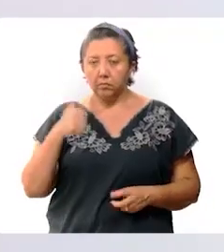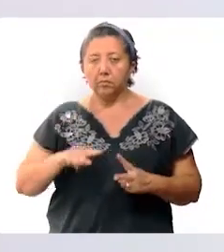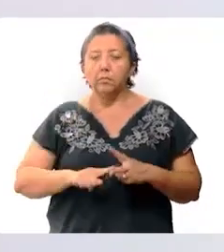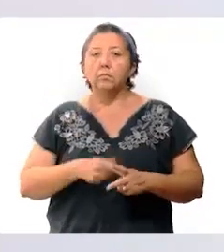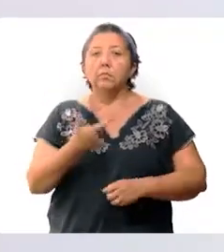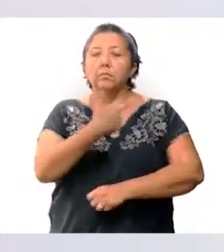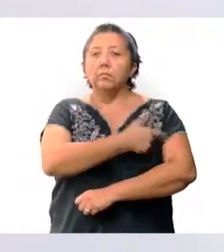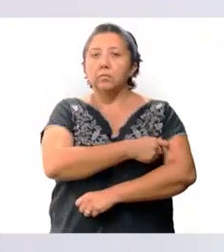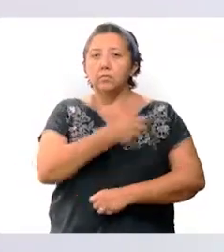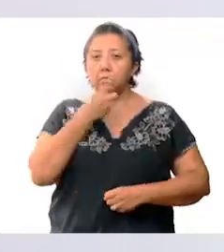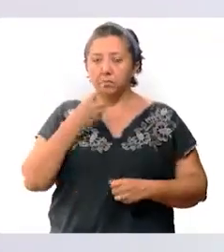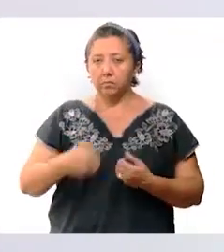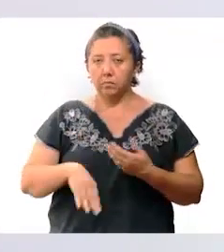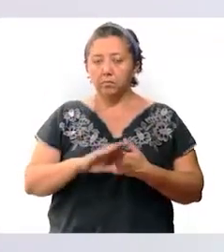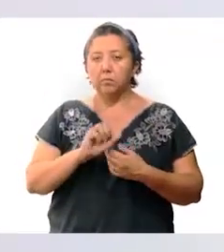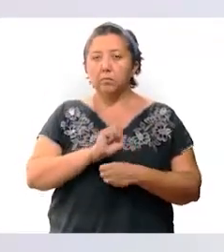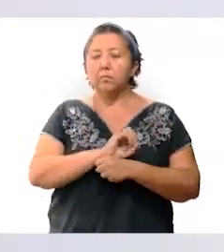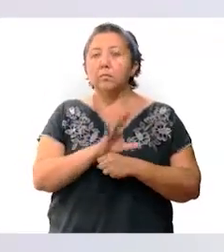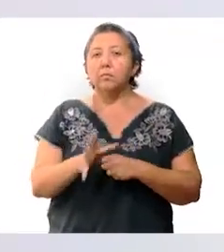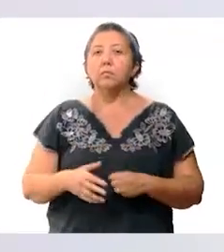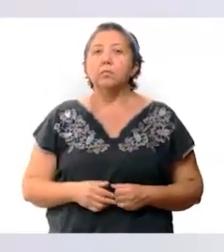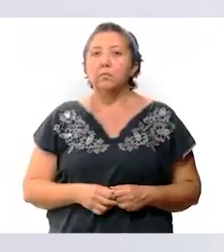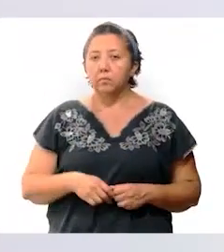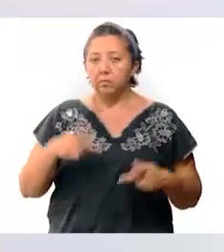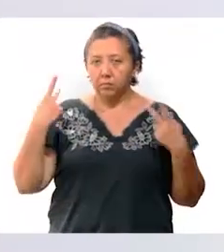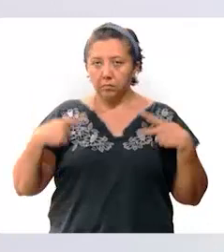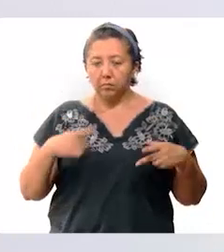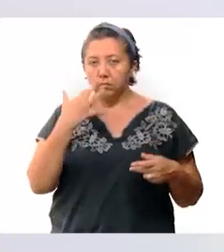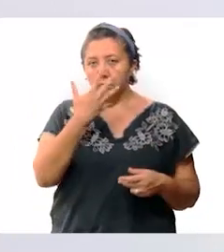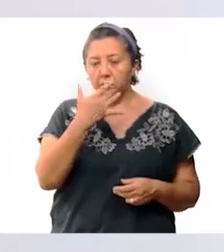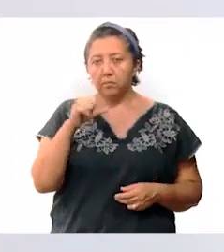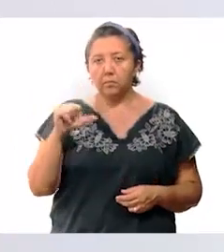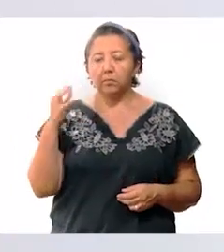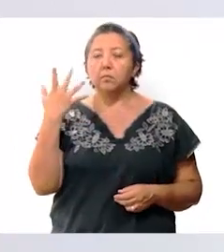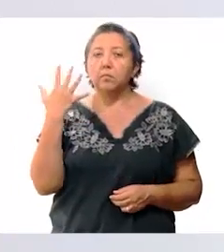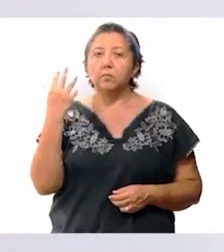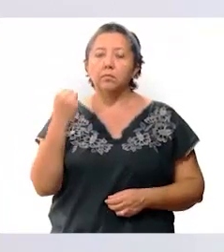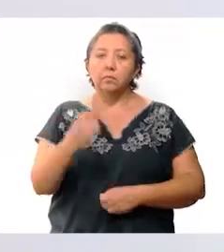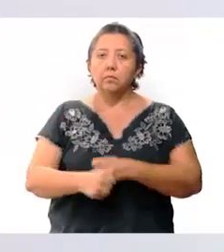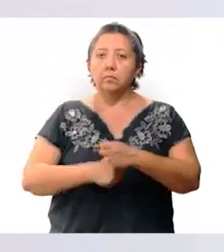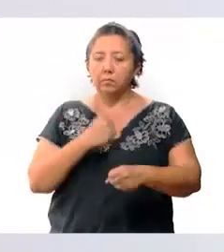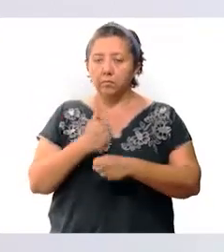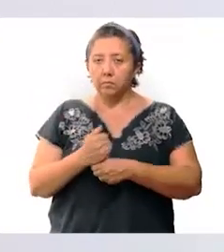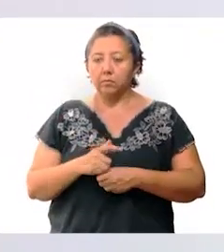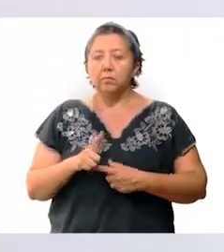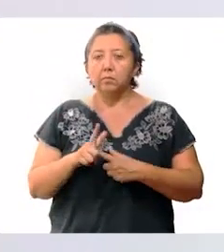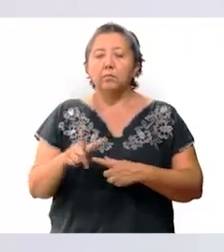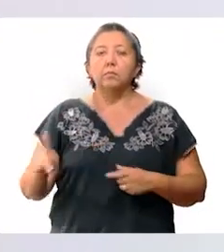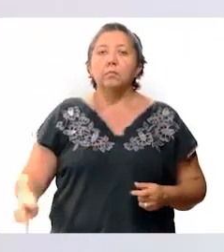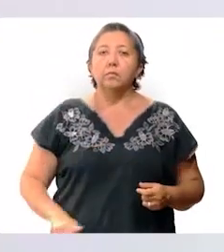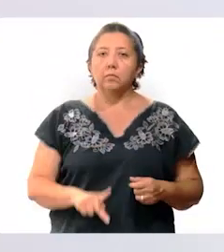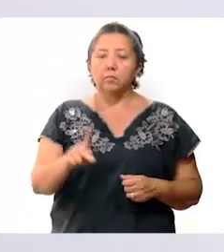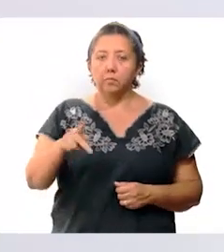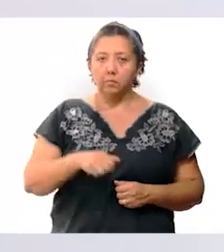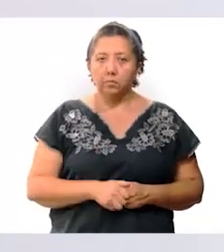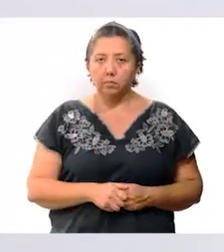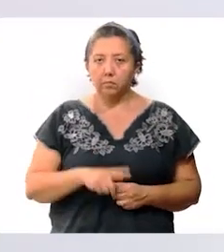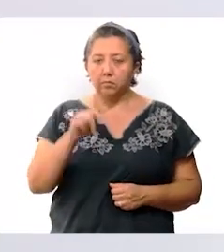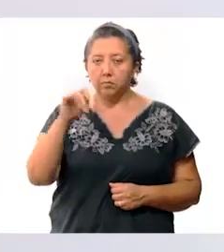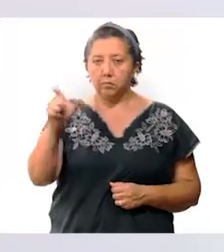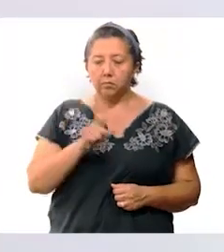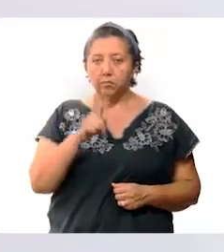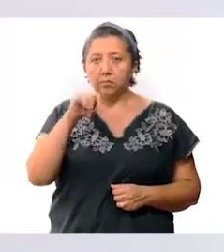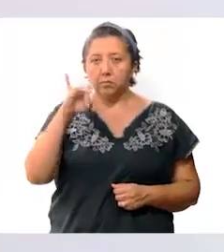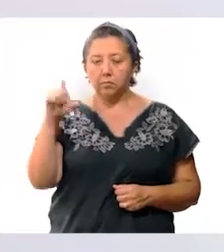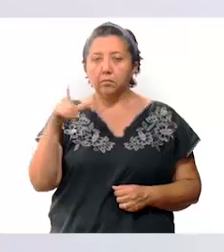inició la aplicación de las vacunas contra el coronavirus para personas de 50 a 59 años de edad de los siguientes municipios: